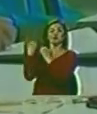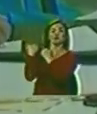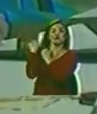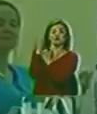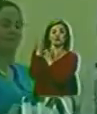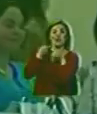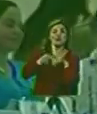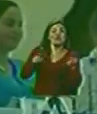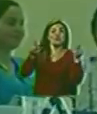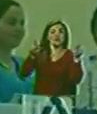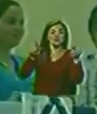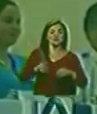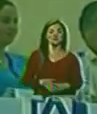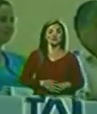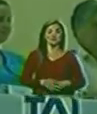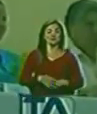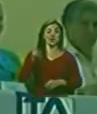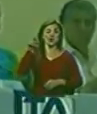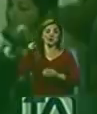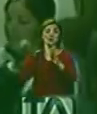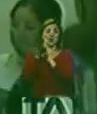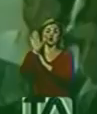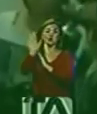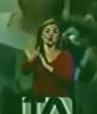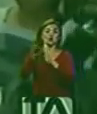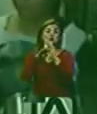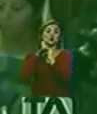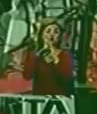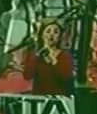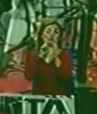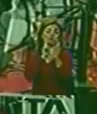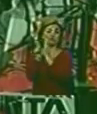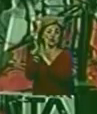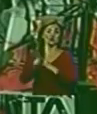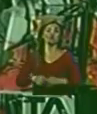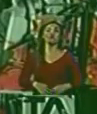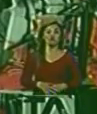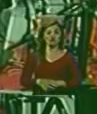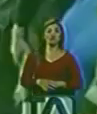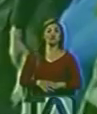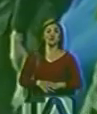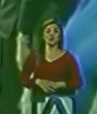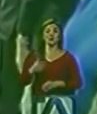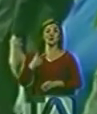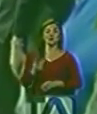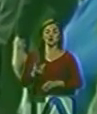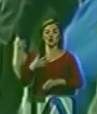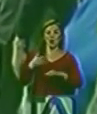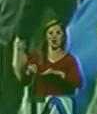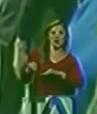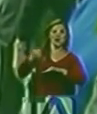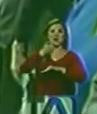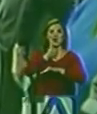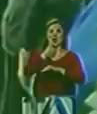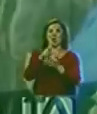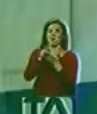y que debía hacer depósitos a favor de la en aquel entonces legisladora incluso dice que cuando recibió un ascenso la cuota